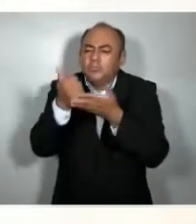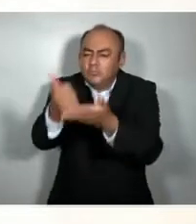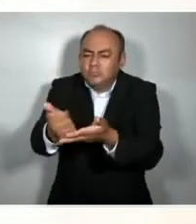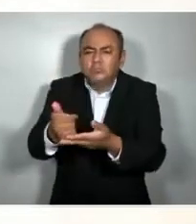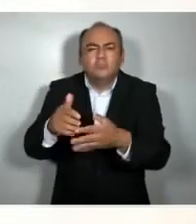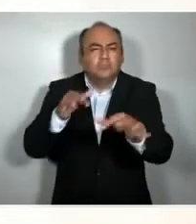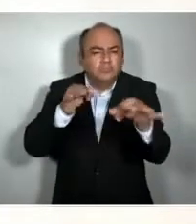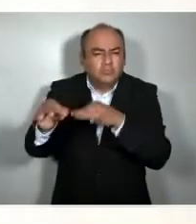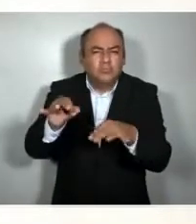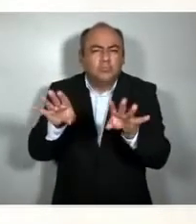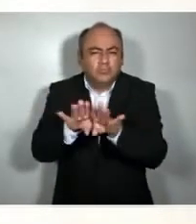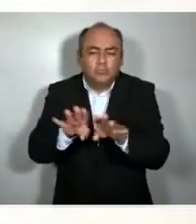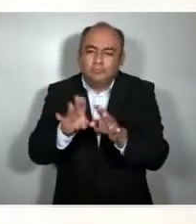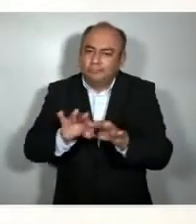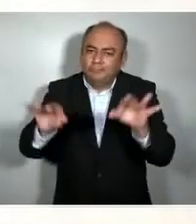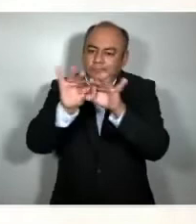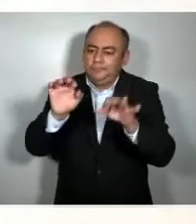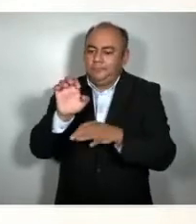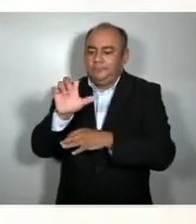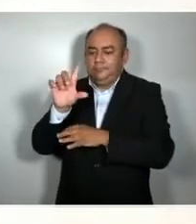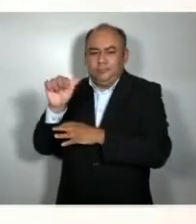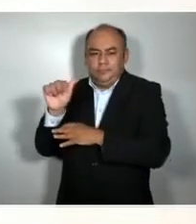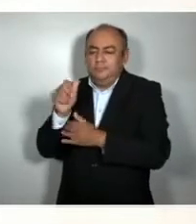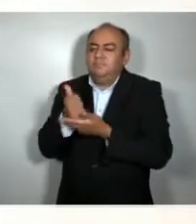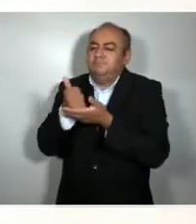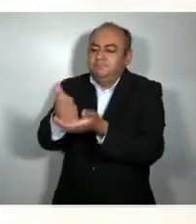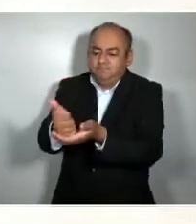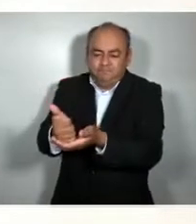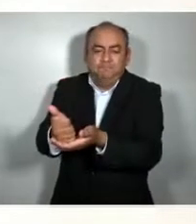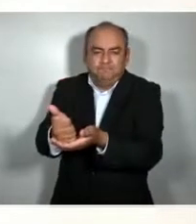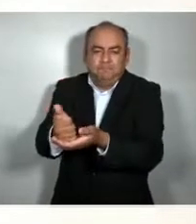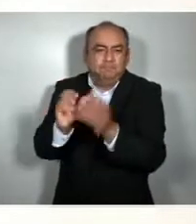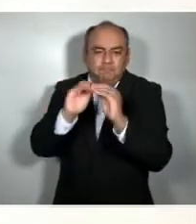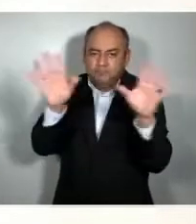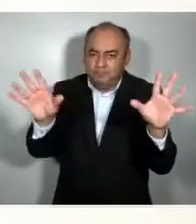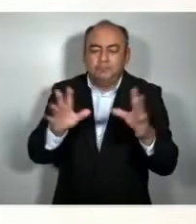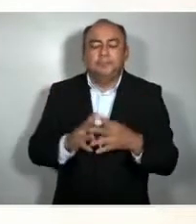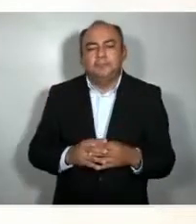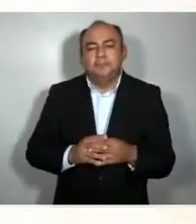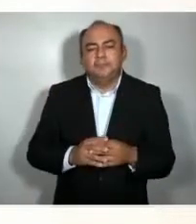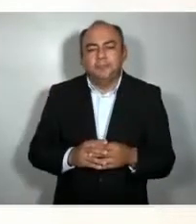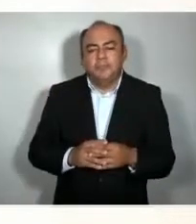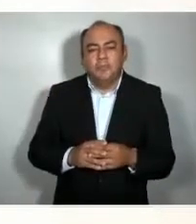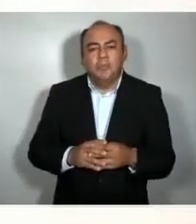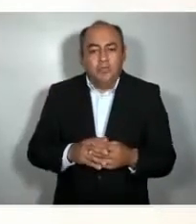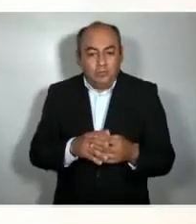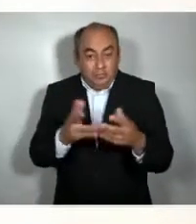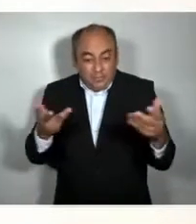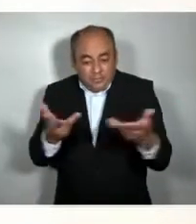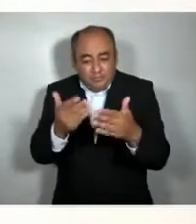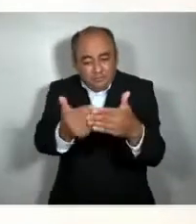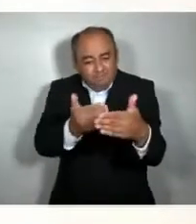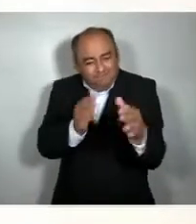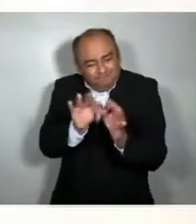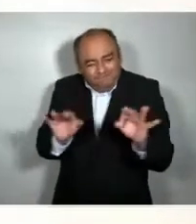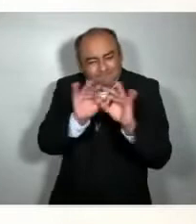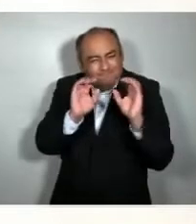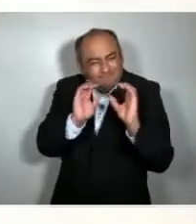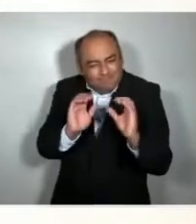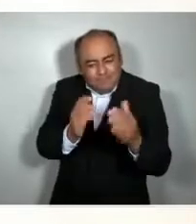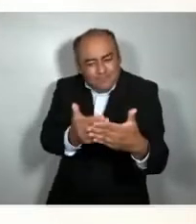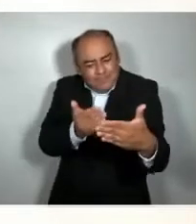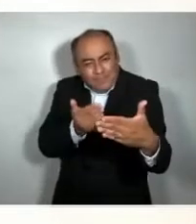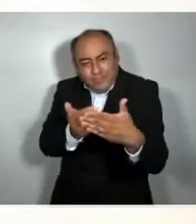un aliado como ELSA. La cultura de la prevención se debe convertir en una